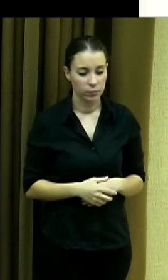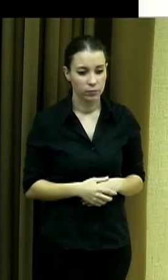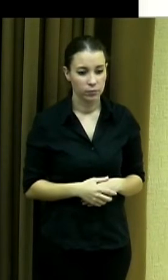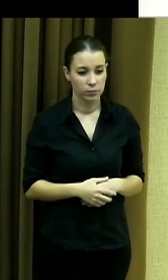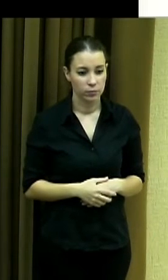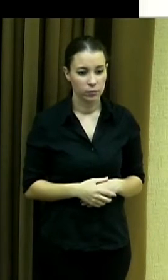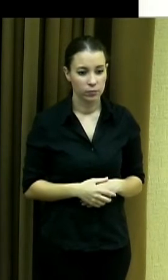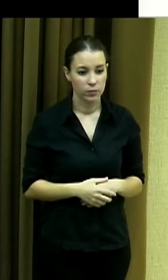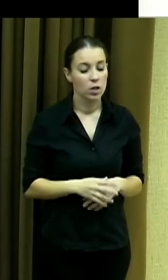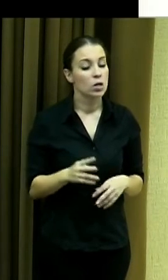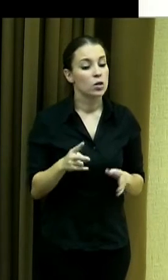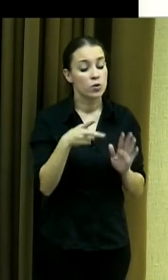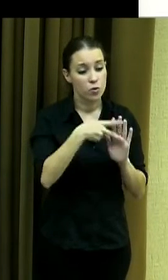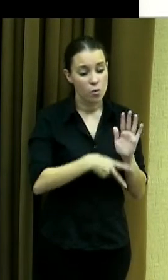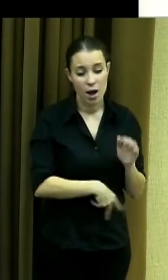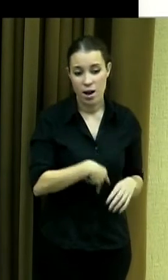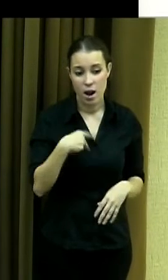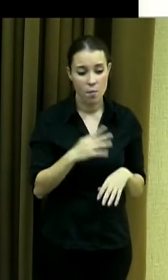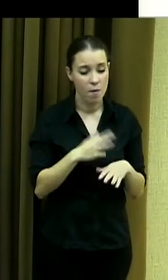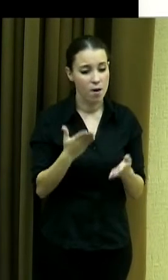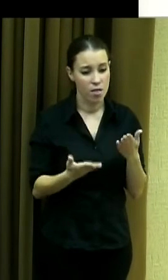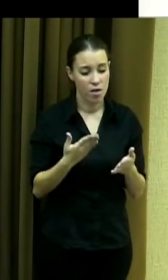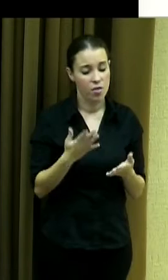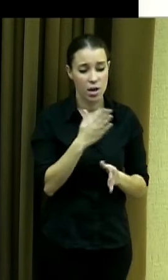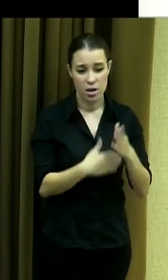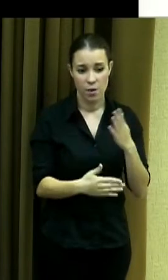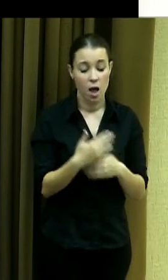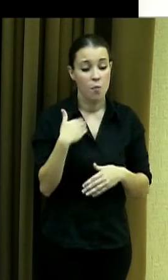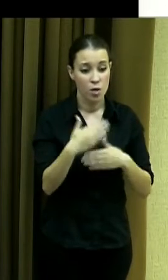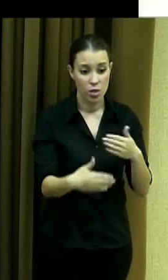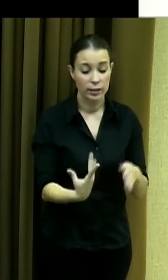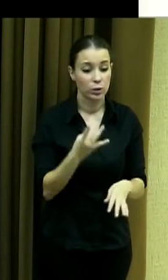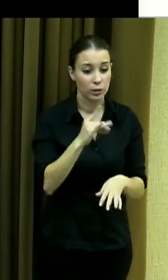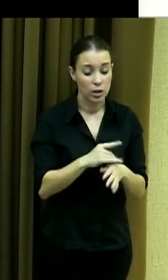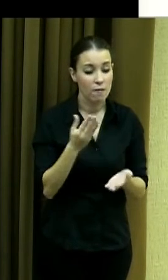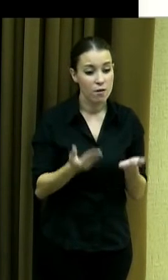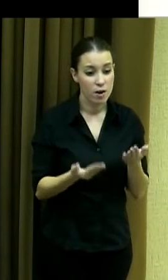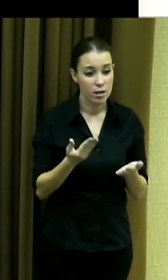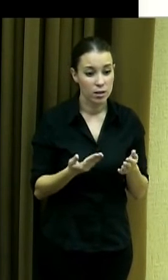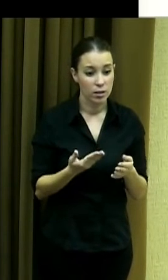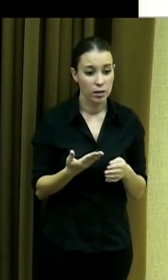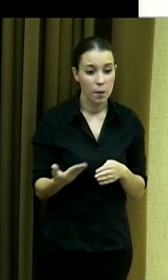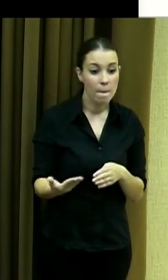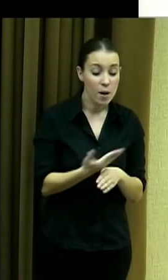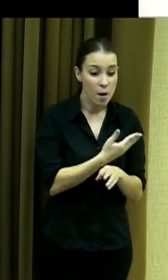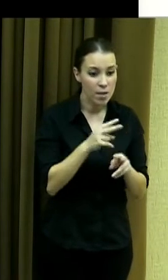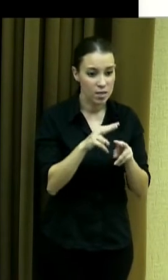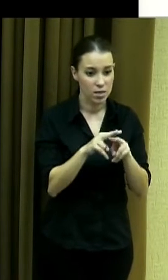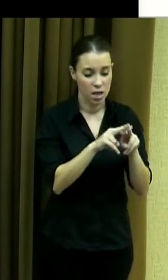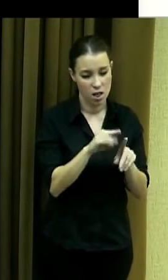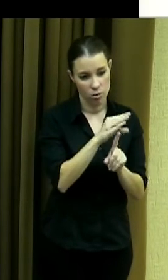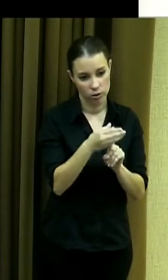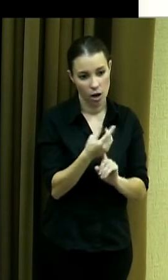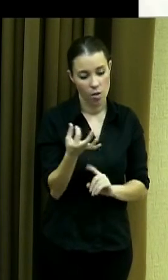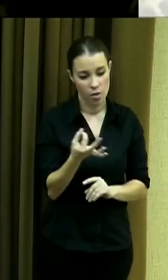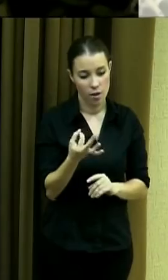Bien, normas generales para la valoración de la discapacidad. El proceso patológico que vamos a valorar tiene que ser previamente diagnosticado, tiene que